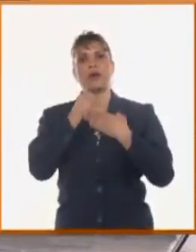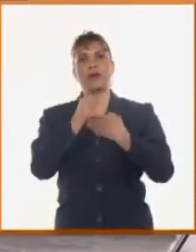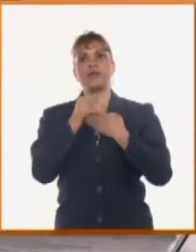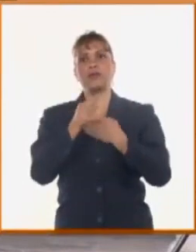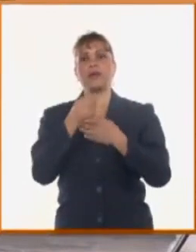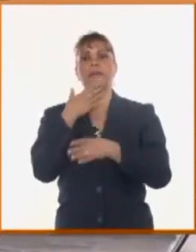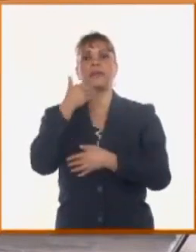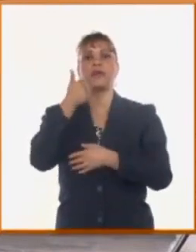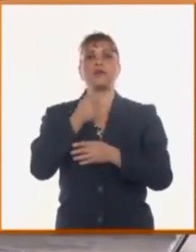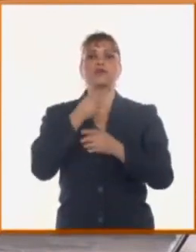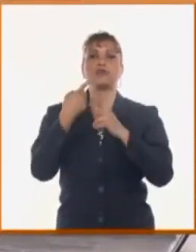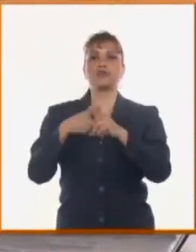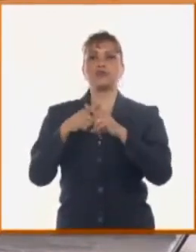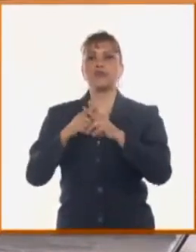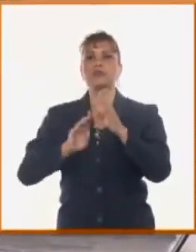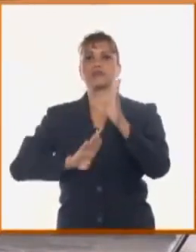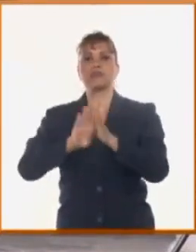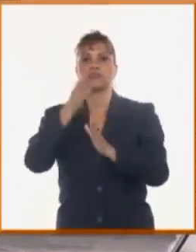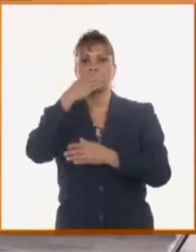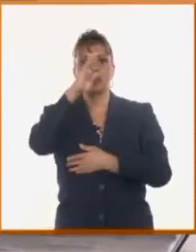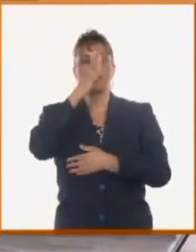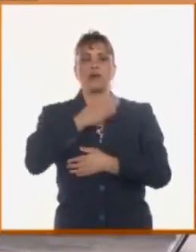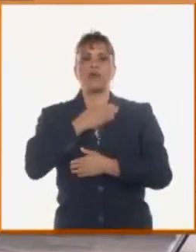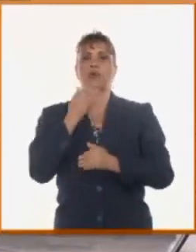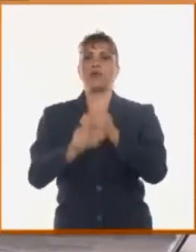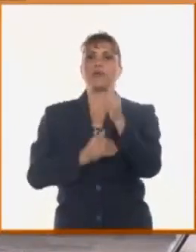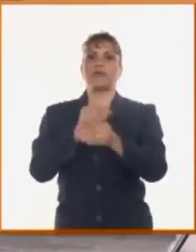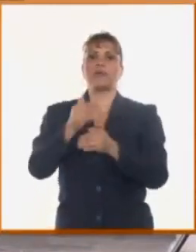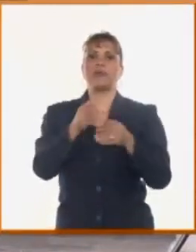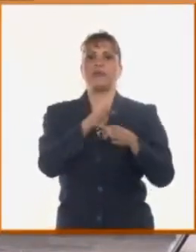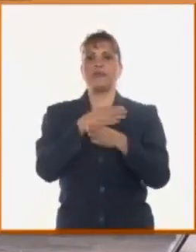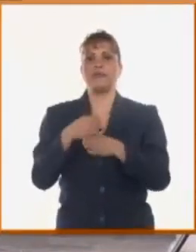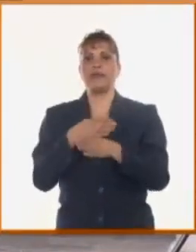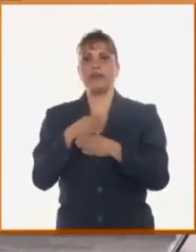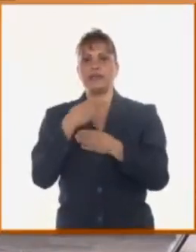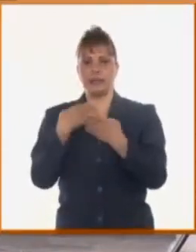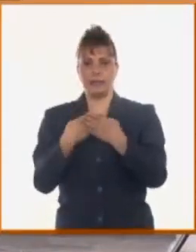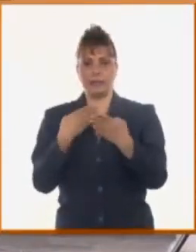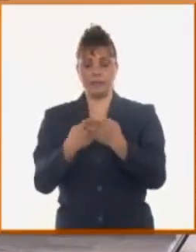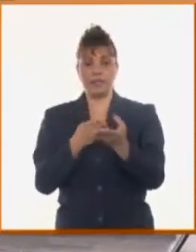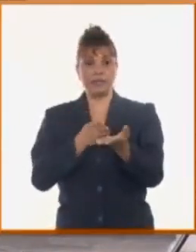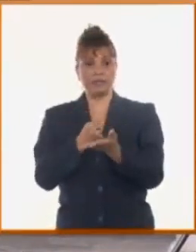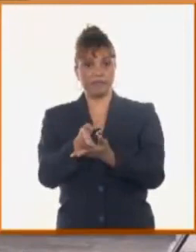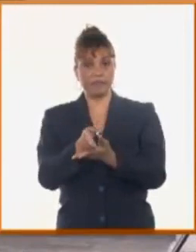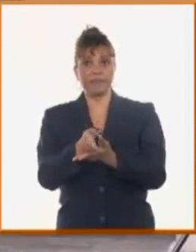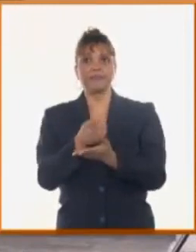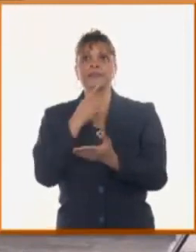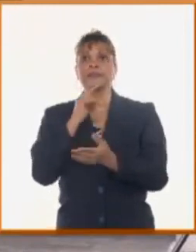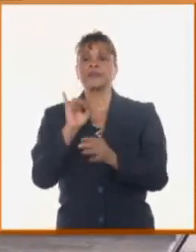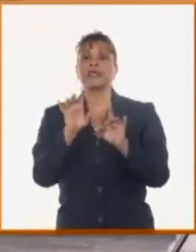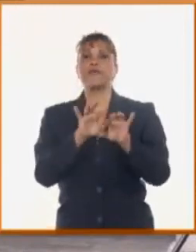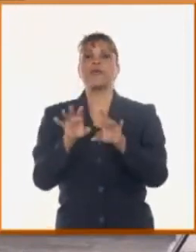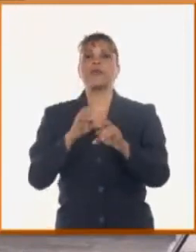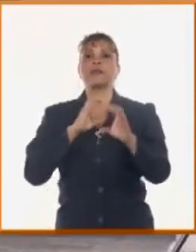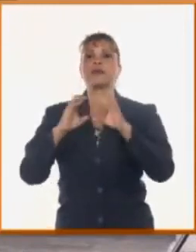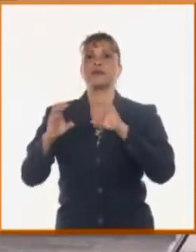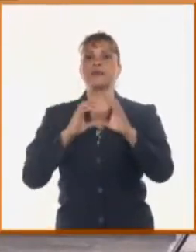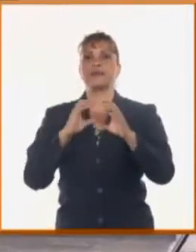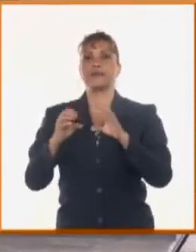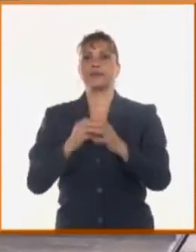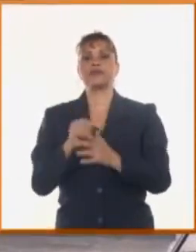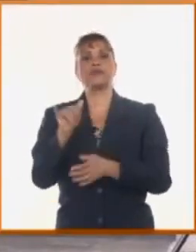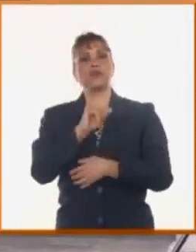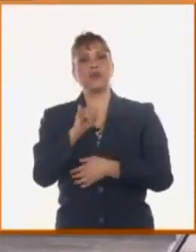mejor todos sus procesos a través de estas empresas del grupo de la informática y las comunicaciones, pues